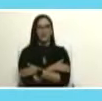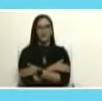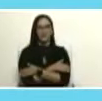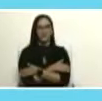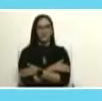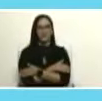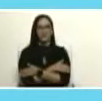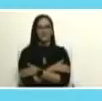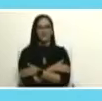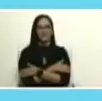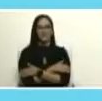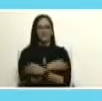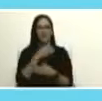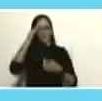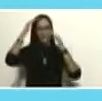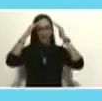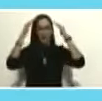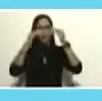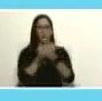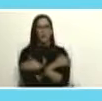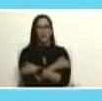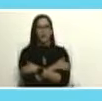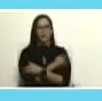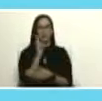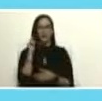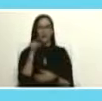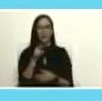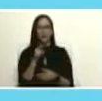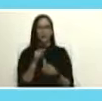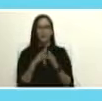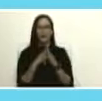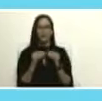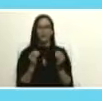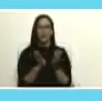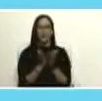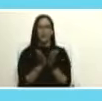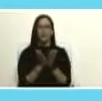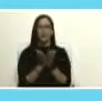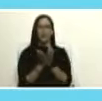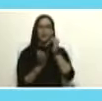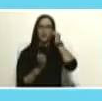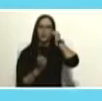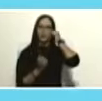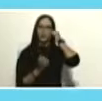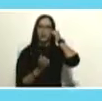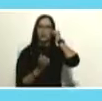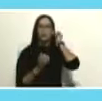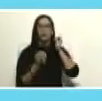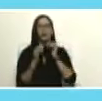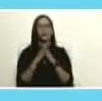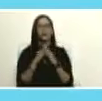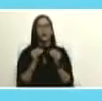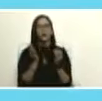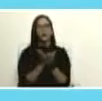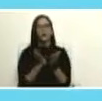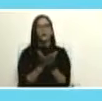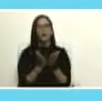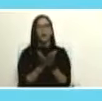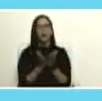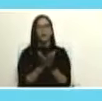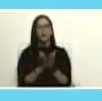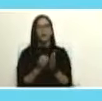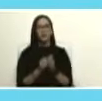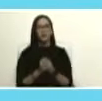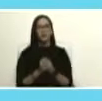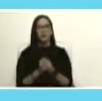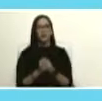mi saludo y mi abrazo para ti, para todas las estudiantes, para todos los estudiantes,